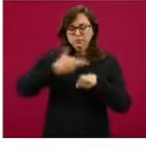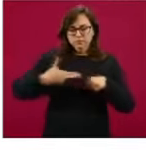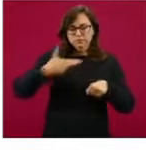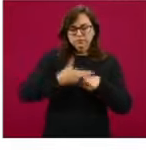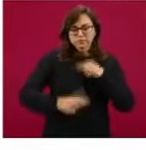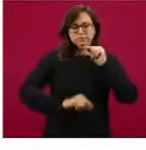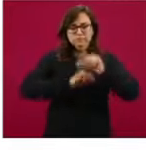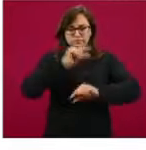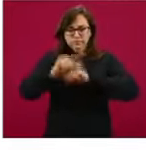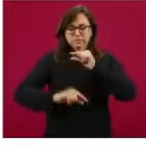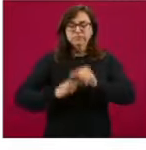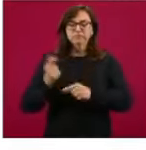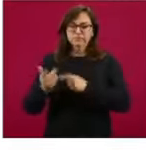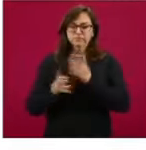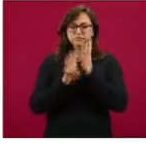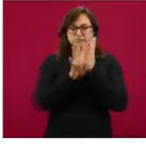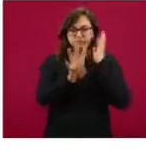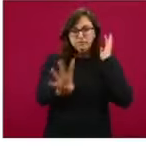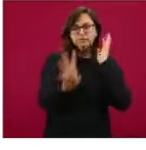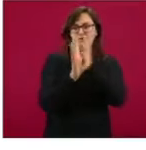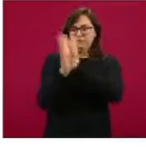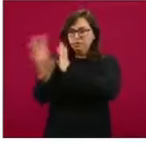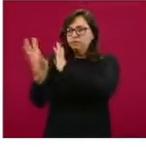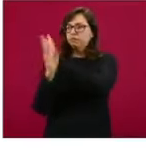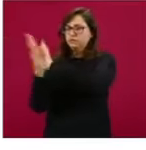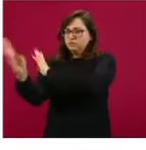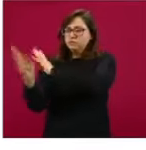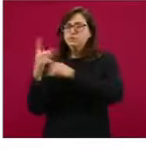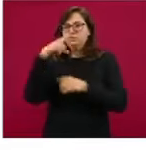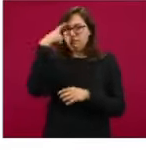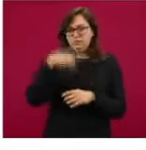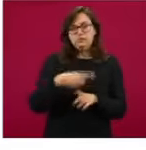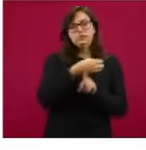garantizar el despliegue por filas en las sedes donde están haciendo el